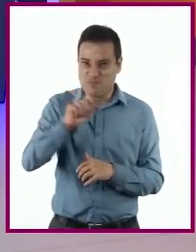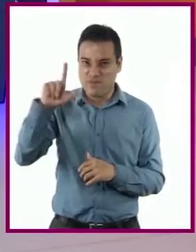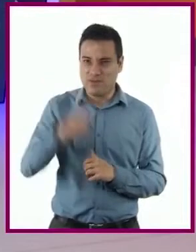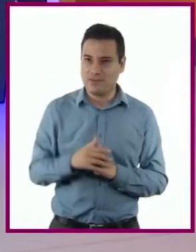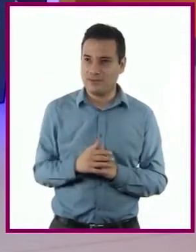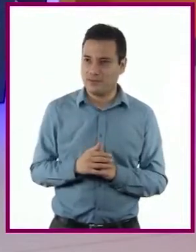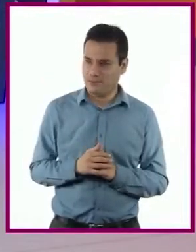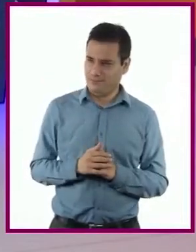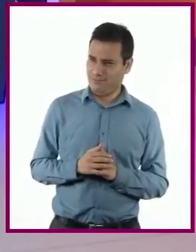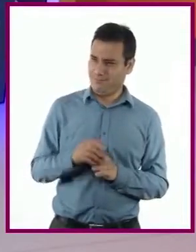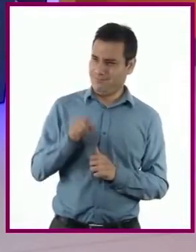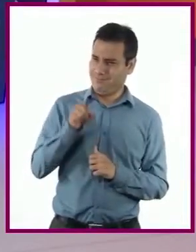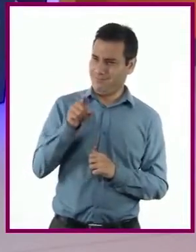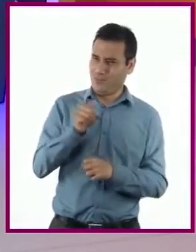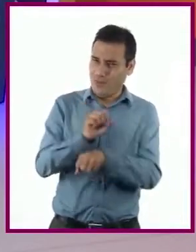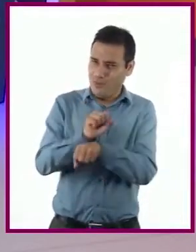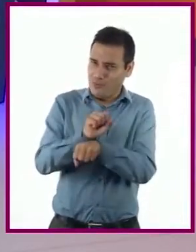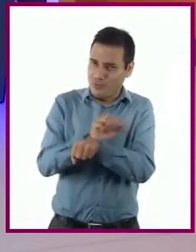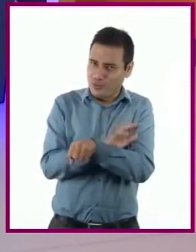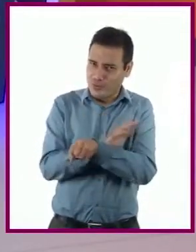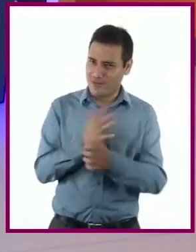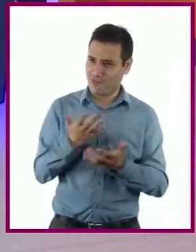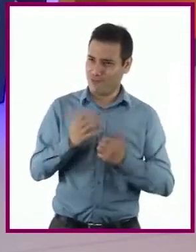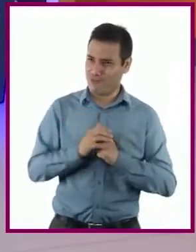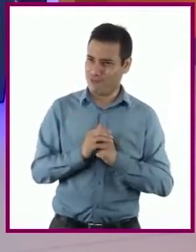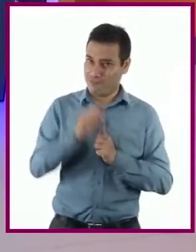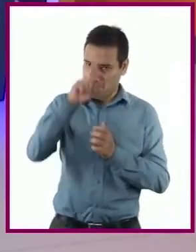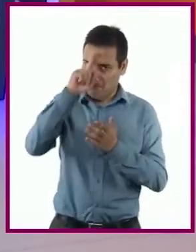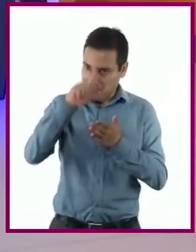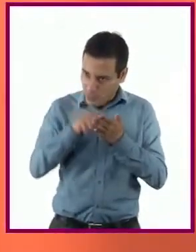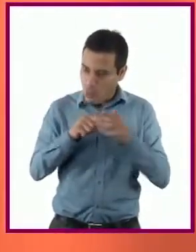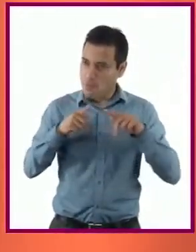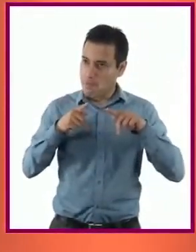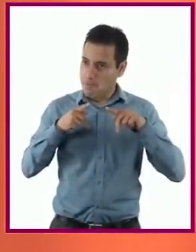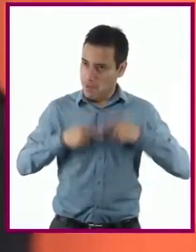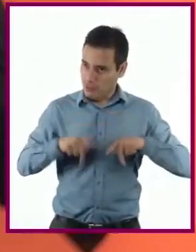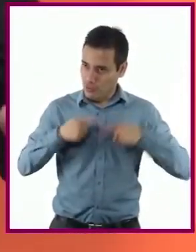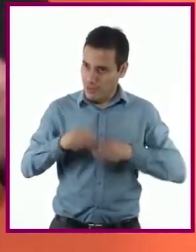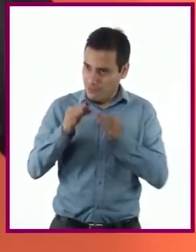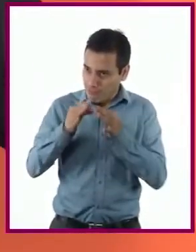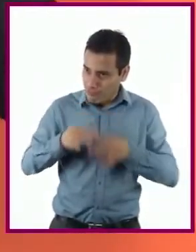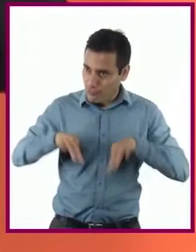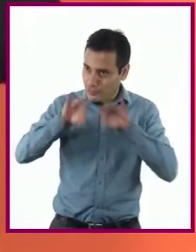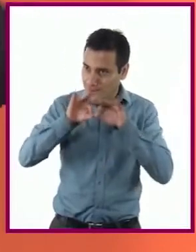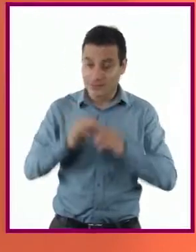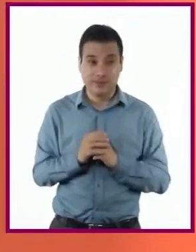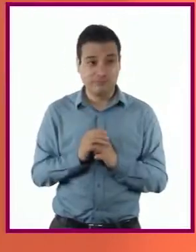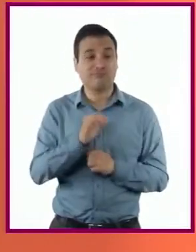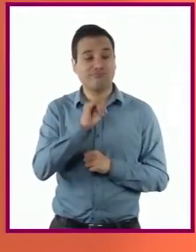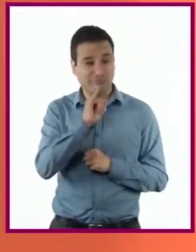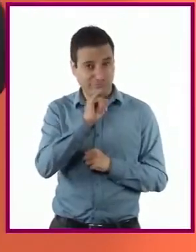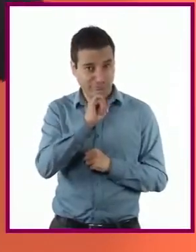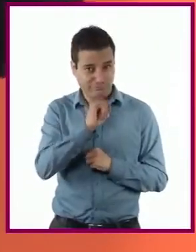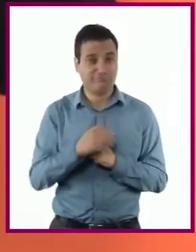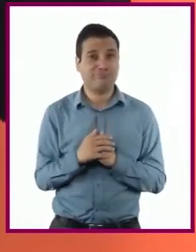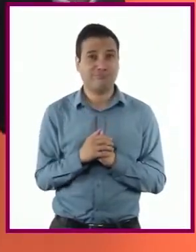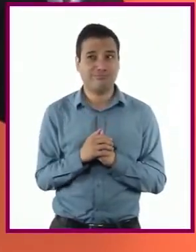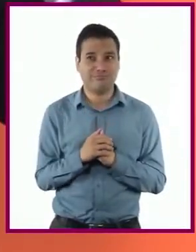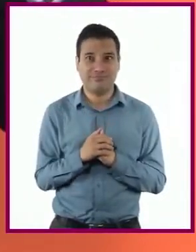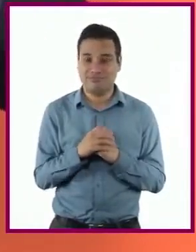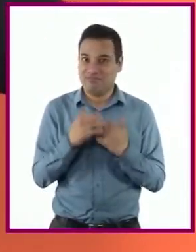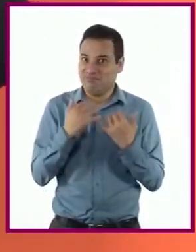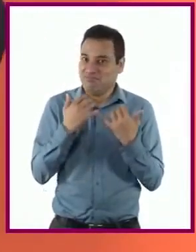nota tan emocionado que debe ser una persona muy importante. Así es, Leslie. Podría decirles todas